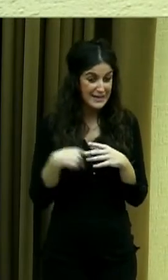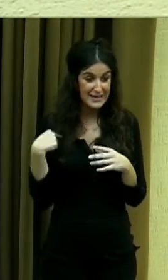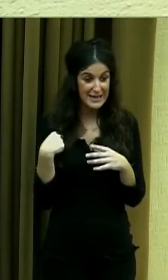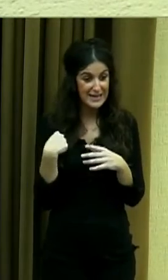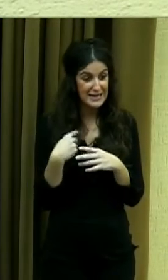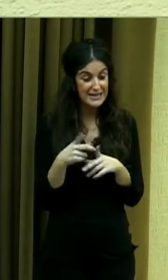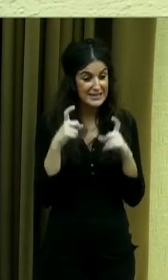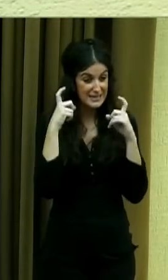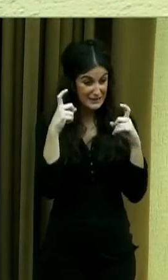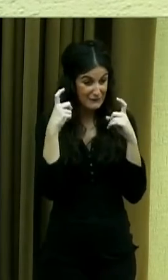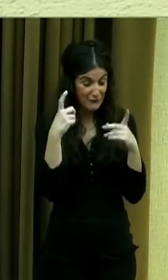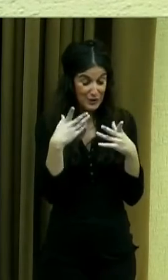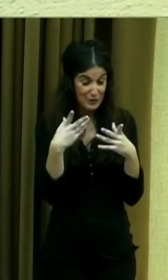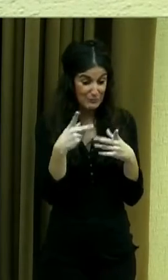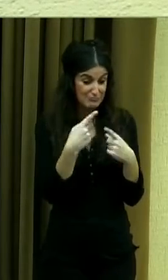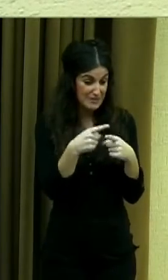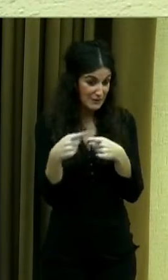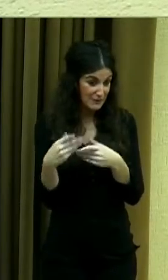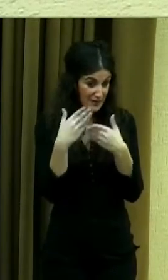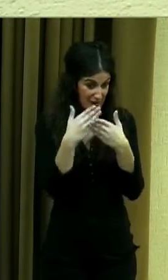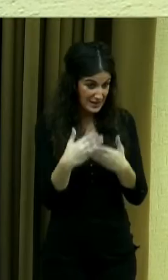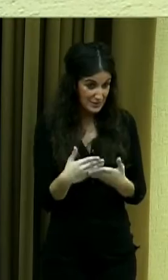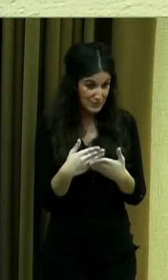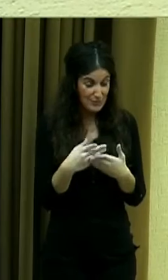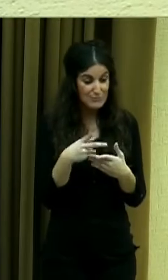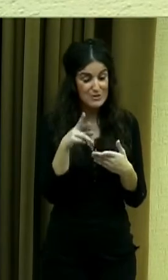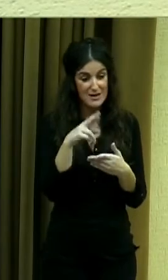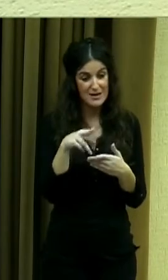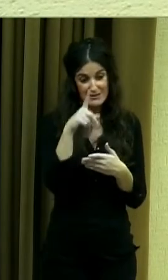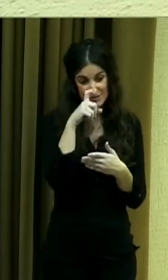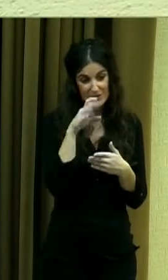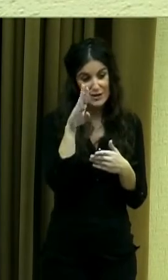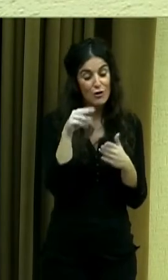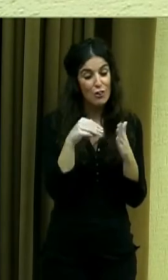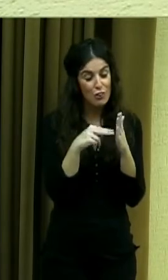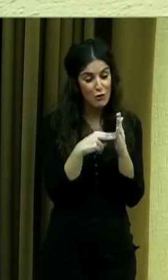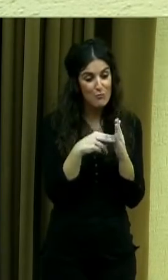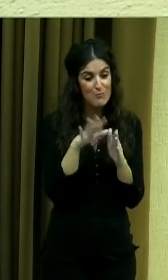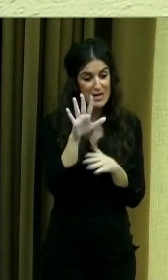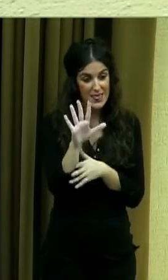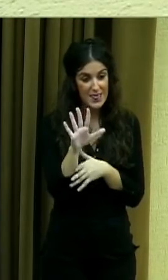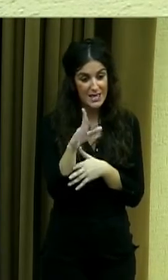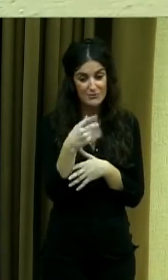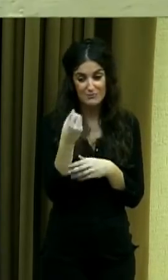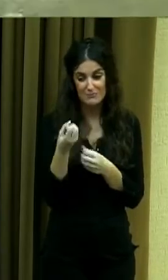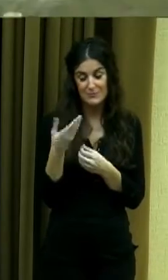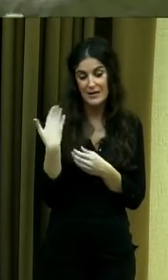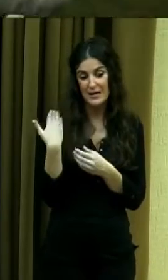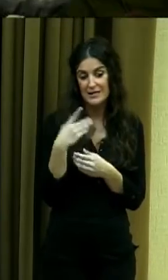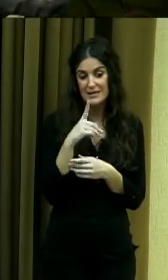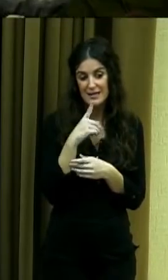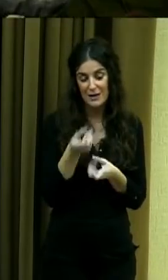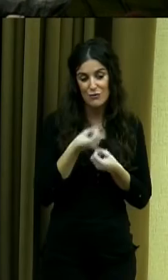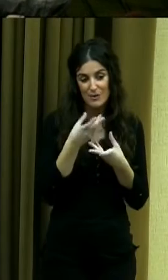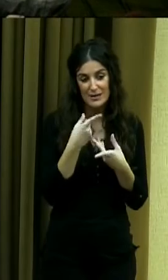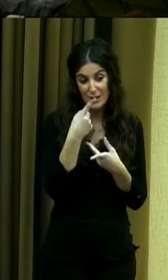rendimiento de los distintos estudios, esta es una revisión del año 2005, se ha quedado un poco anticuada porque ya, como ha comentado el doctor Galán, en los